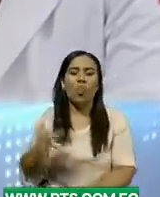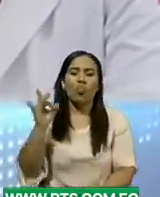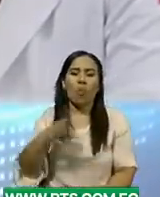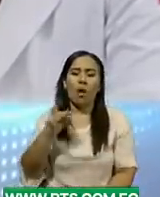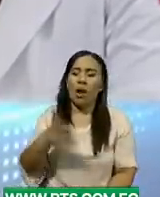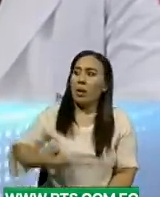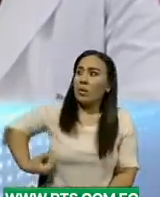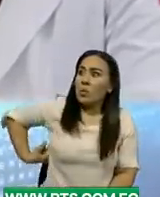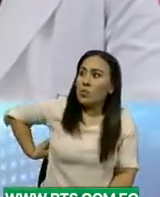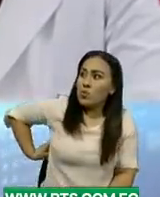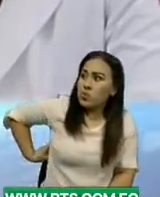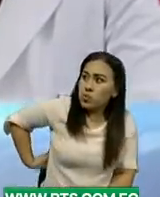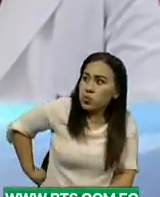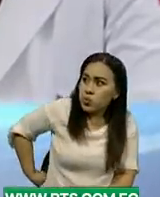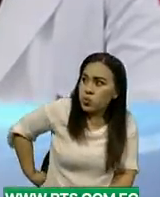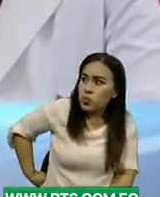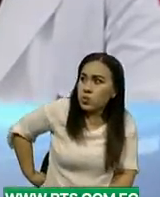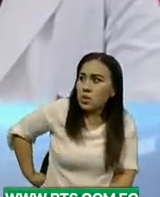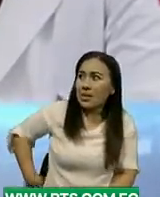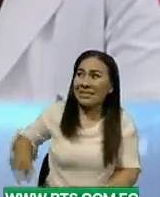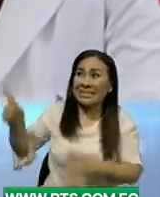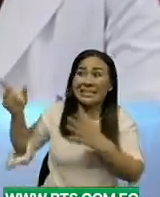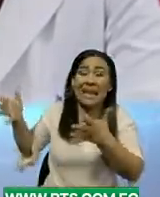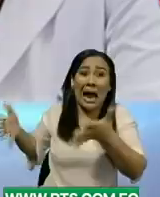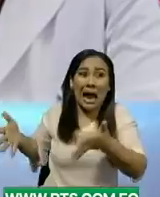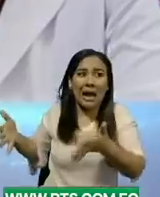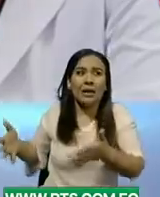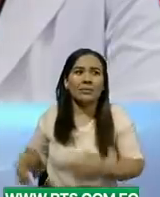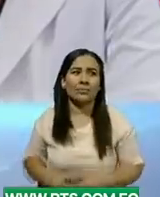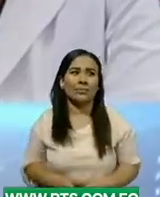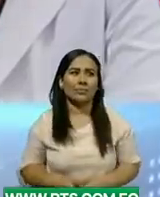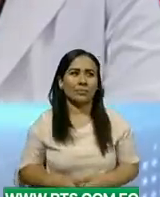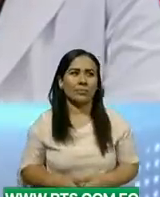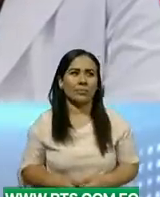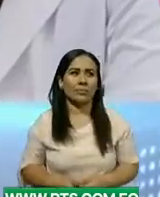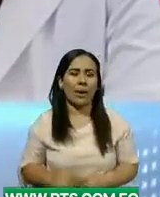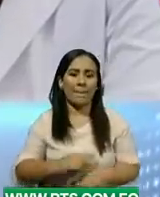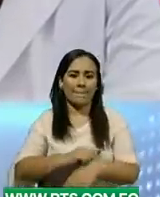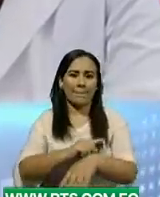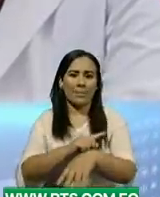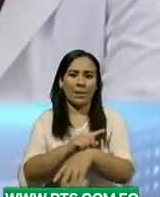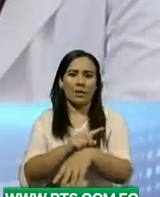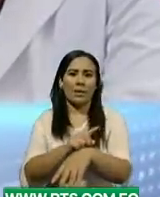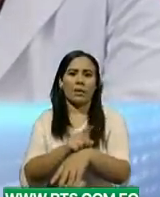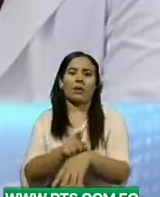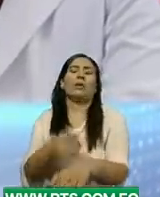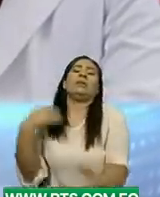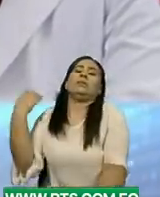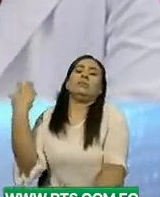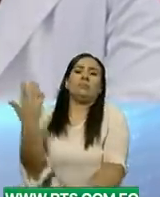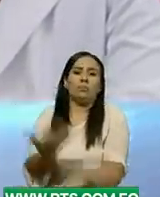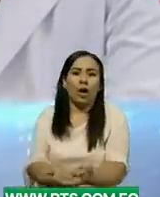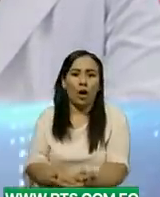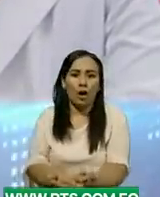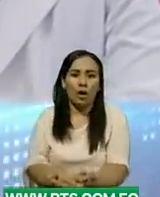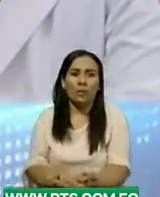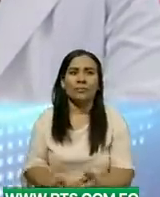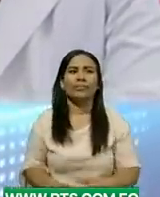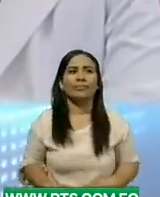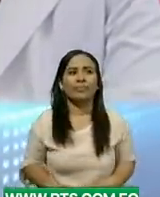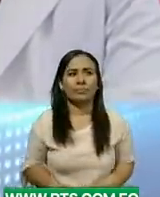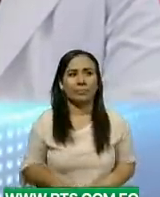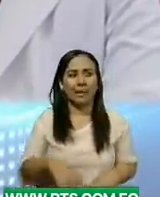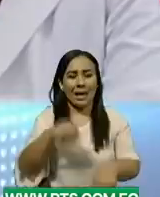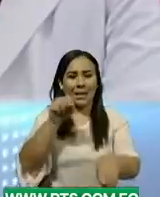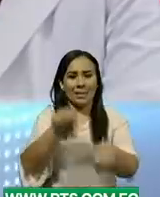Un carro de esos debe pesar varias toneladas, entonces eso fue, así sean segundos, el impacto de esa... De ese peso le